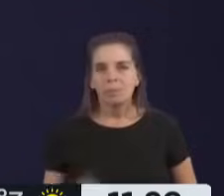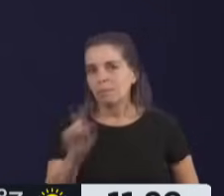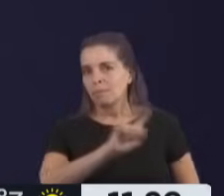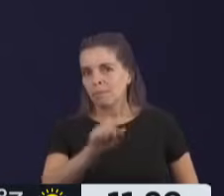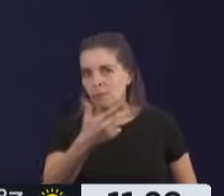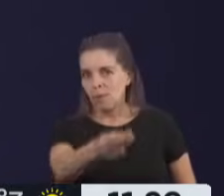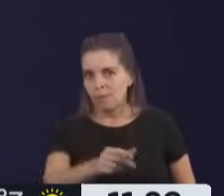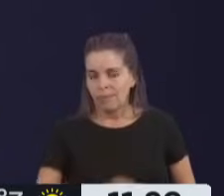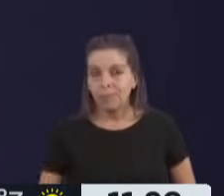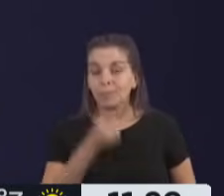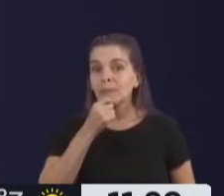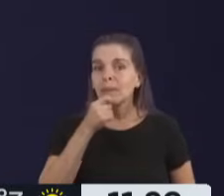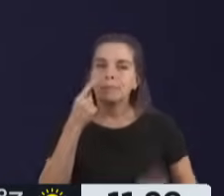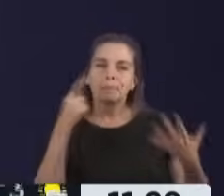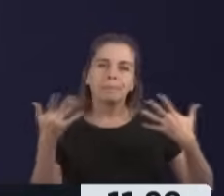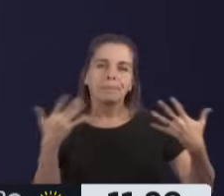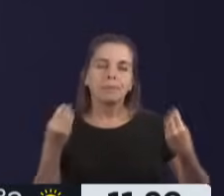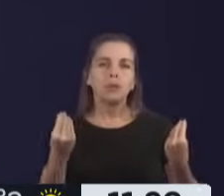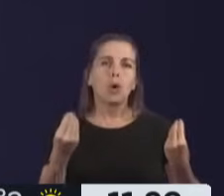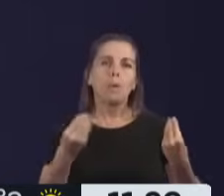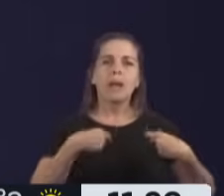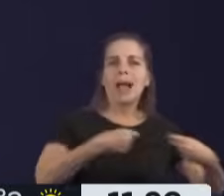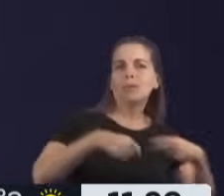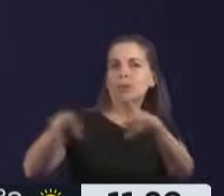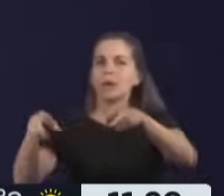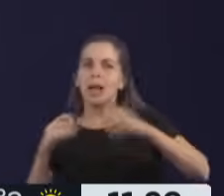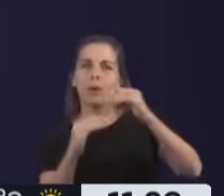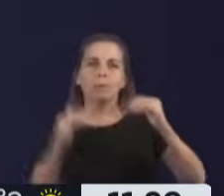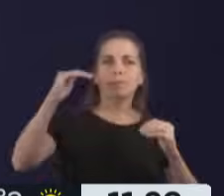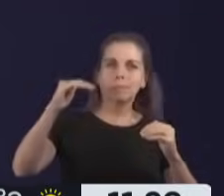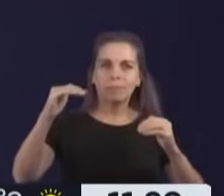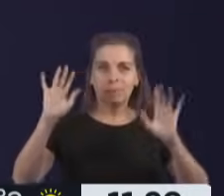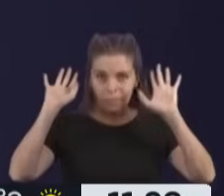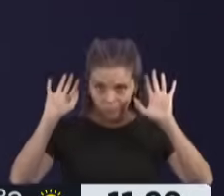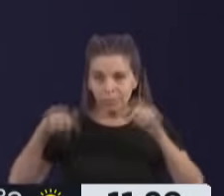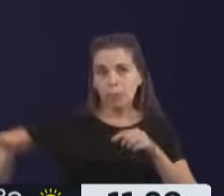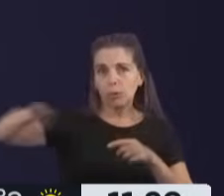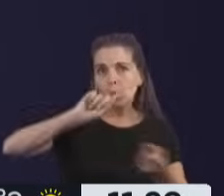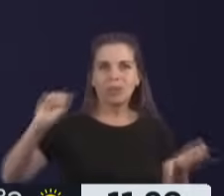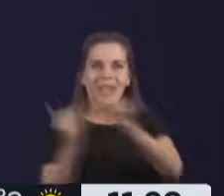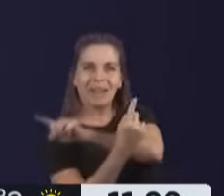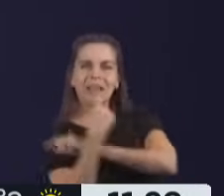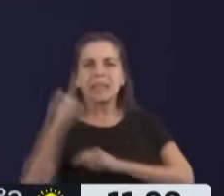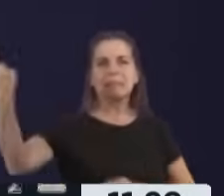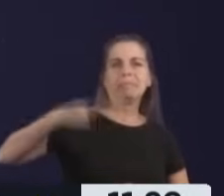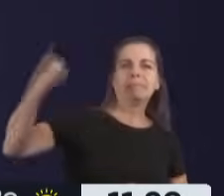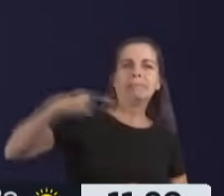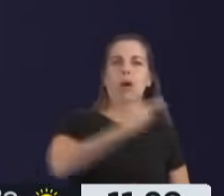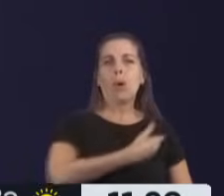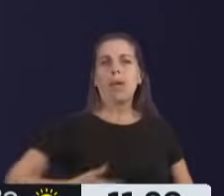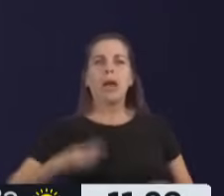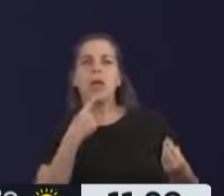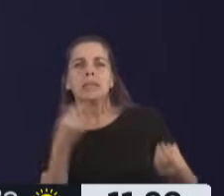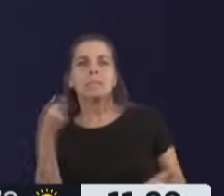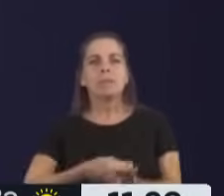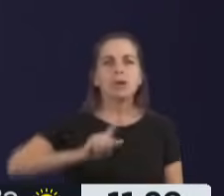De hecho, cuando uno toma los números de superávit versus lo que se acusa al gobierno o la causa que se le